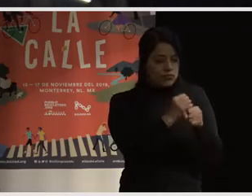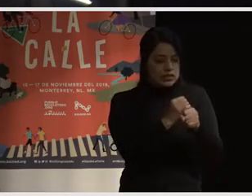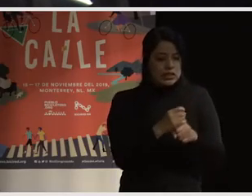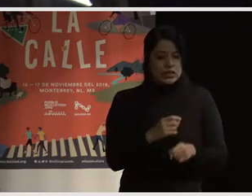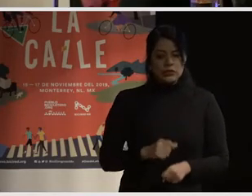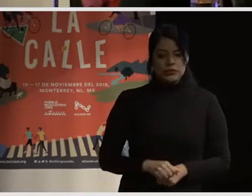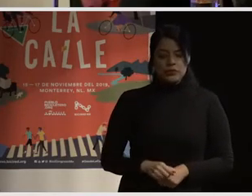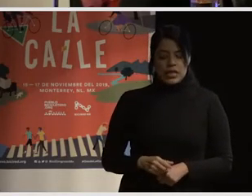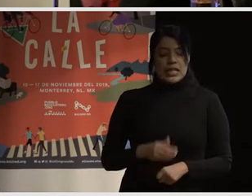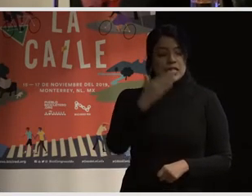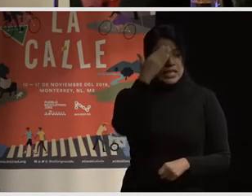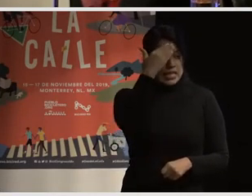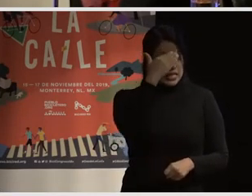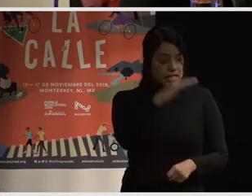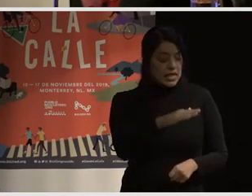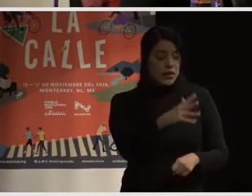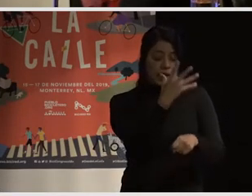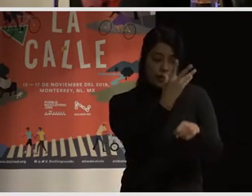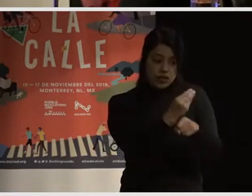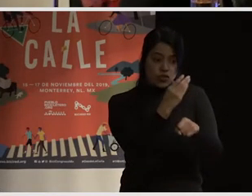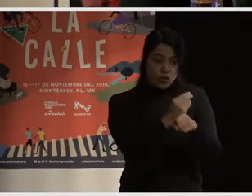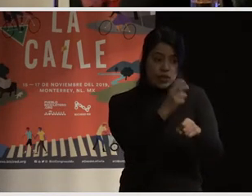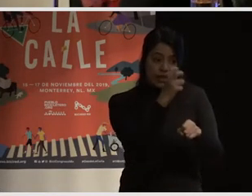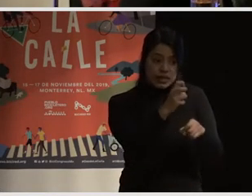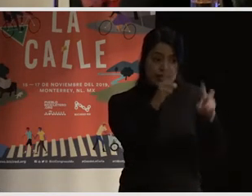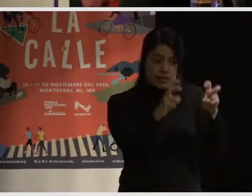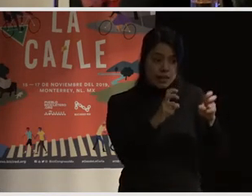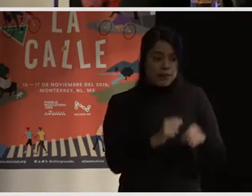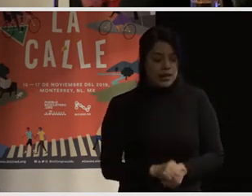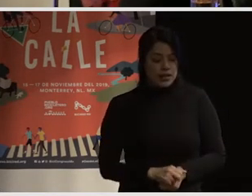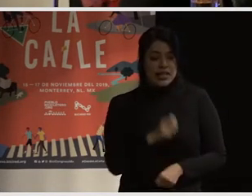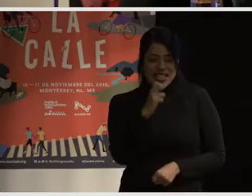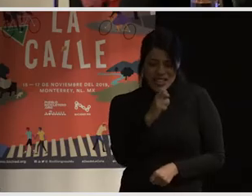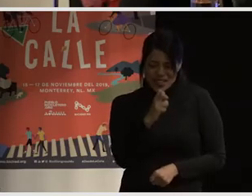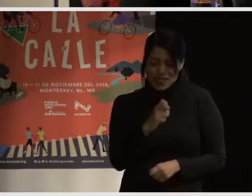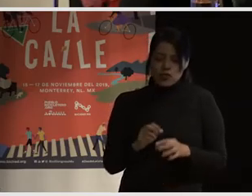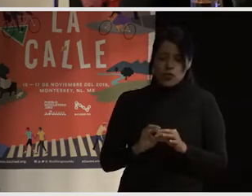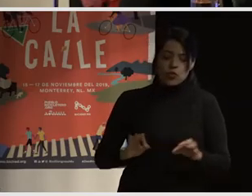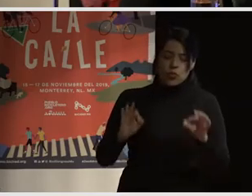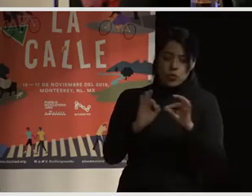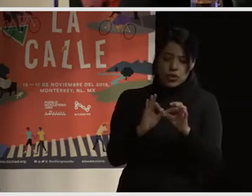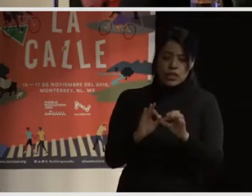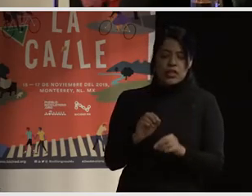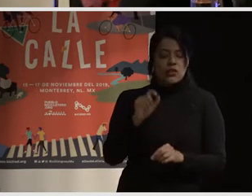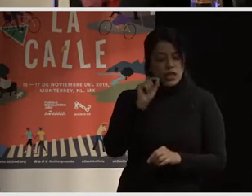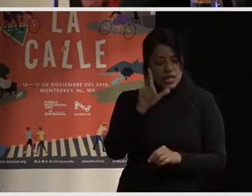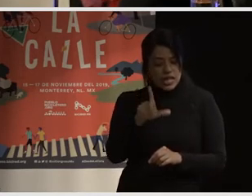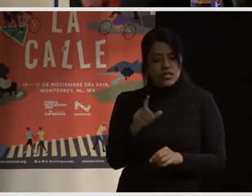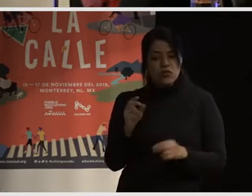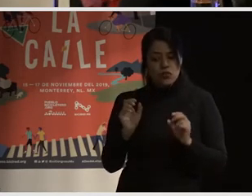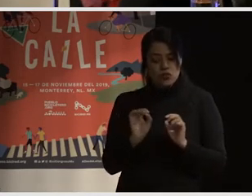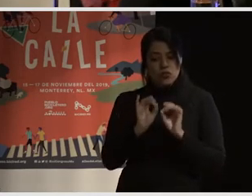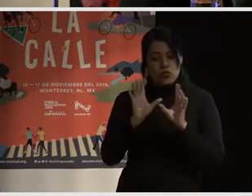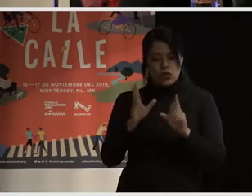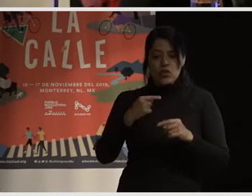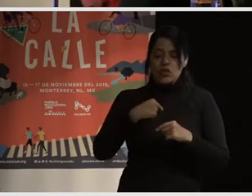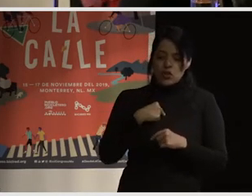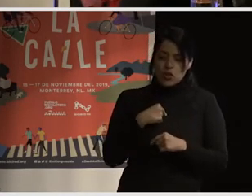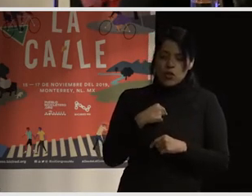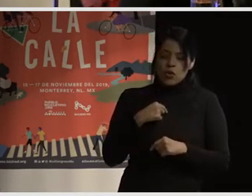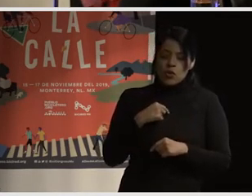le tienes que resolver el sitio entonces yo creo que esa es la clave que paso en ua en jalisco y voy a hablar como a nivel